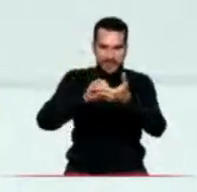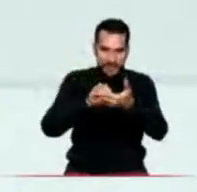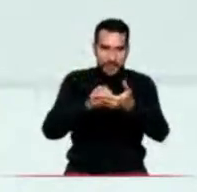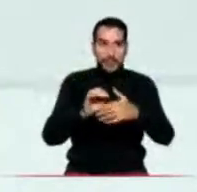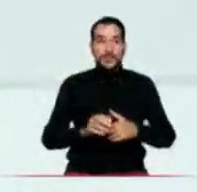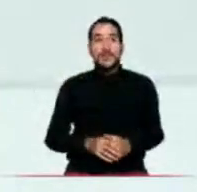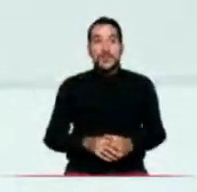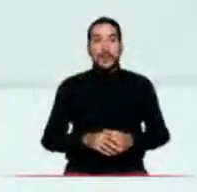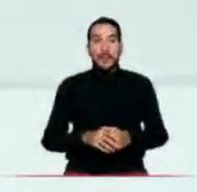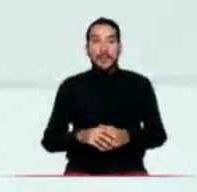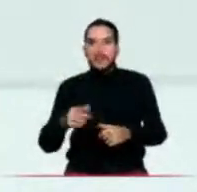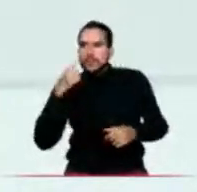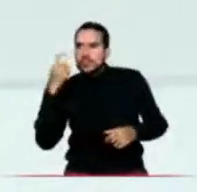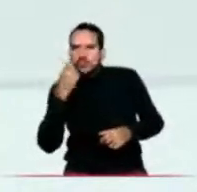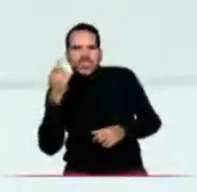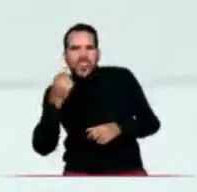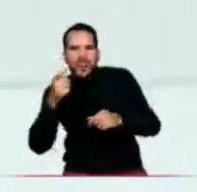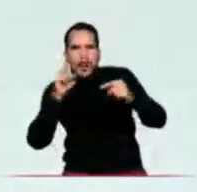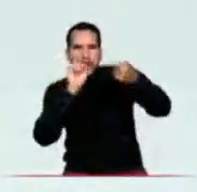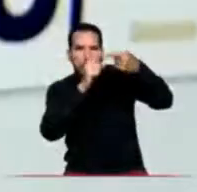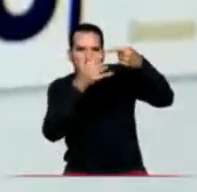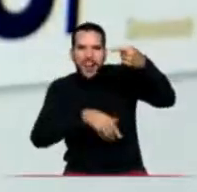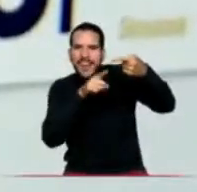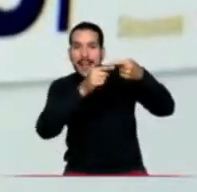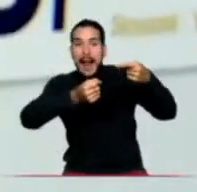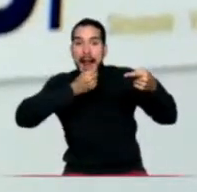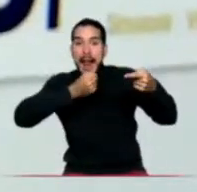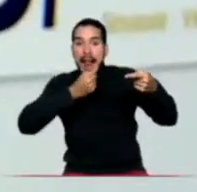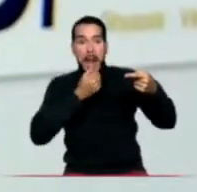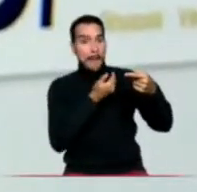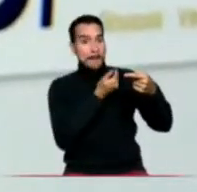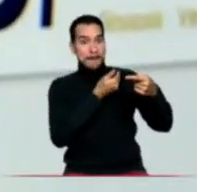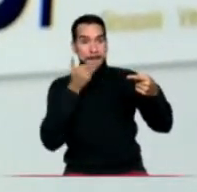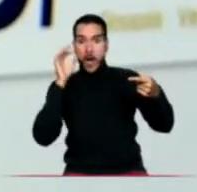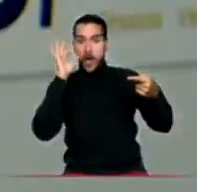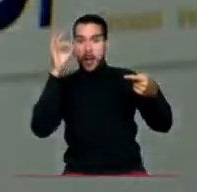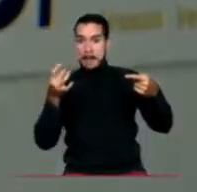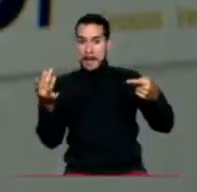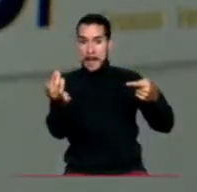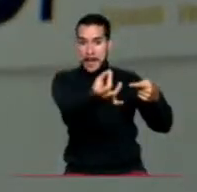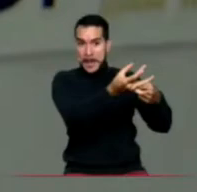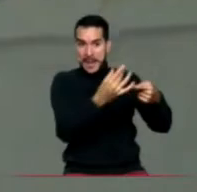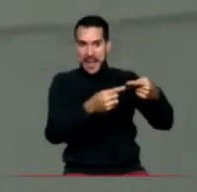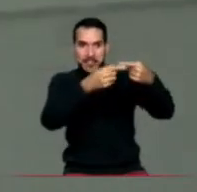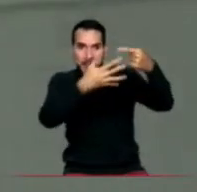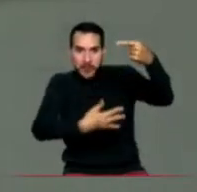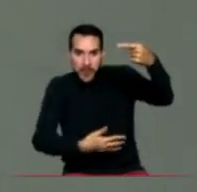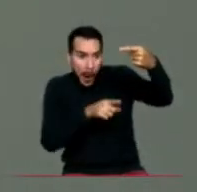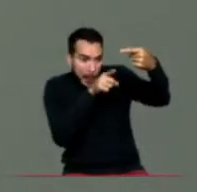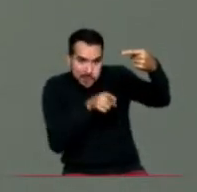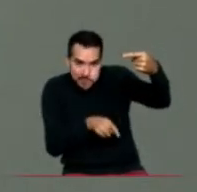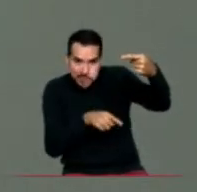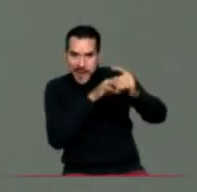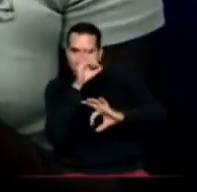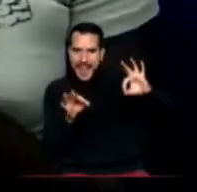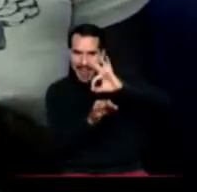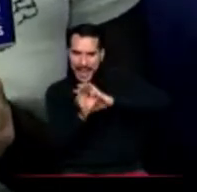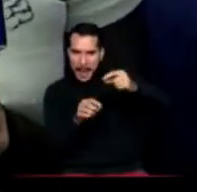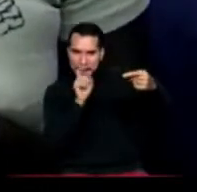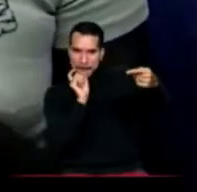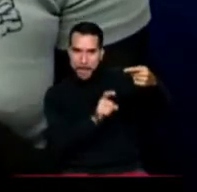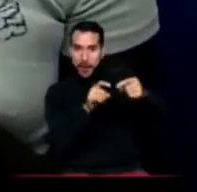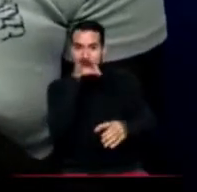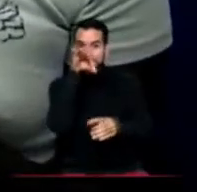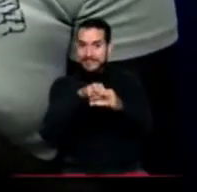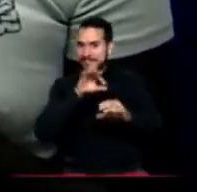categoría Mejor Noticiero Regional o Local. Allí aparece Telepacífico Noticias. Vote y listo.